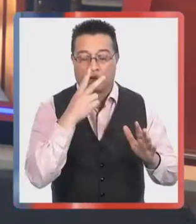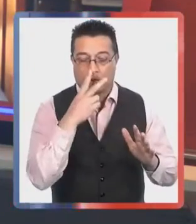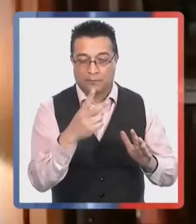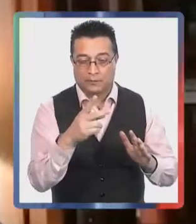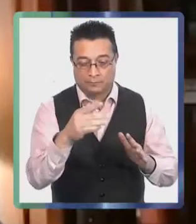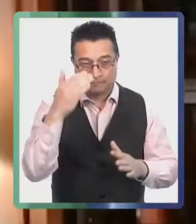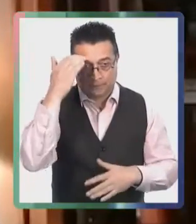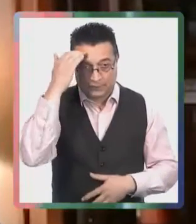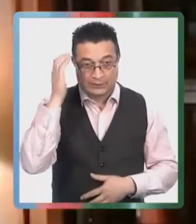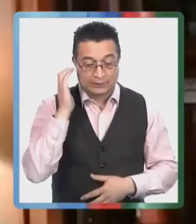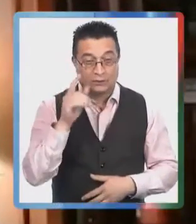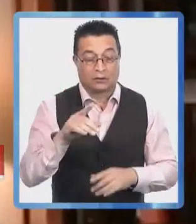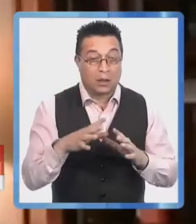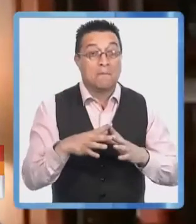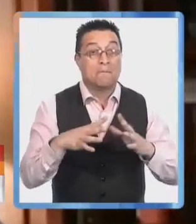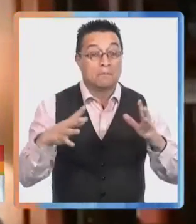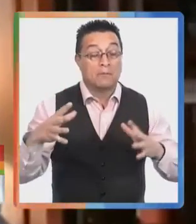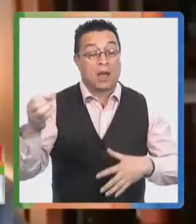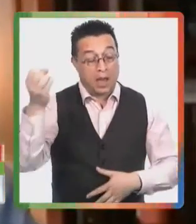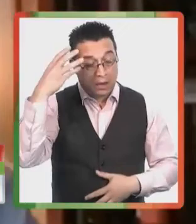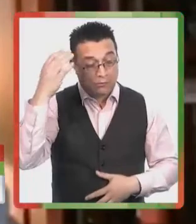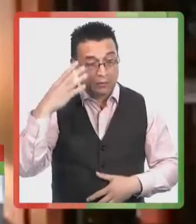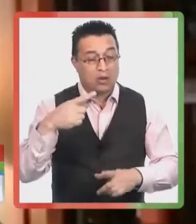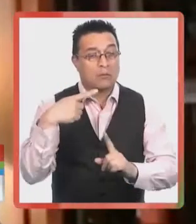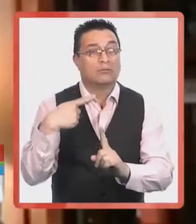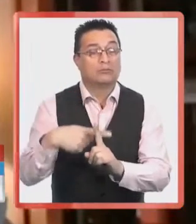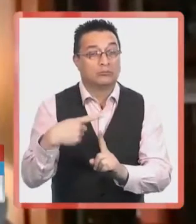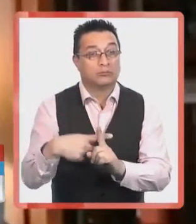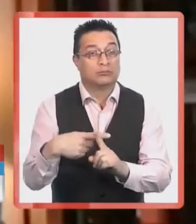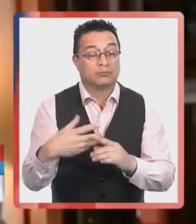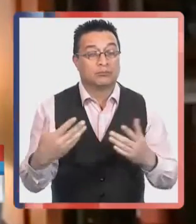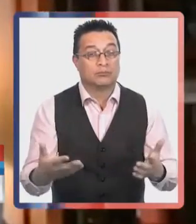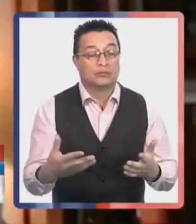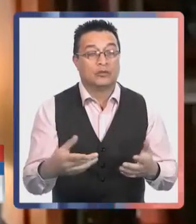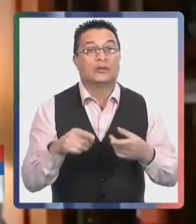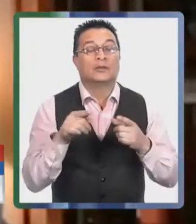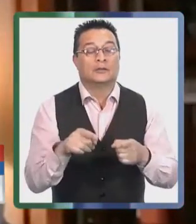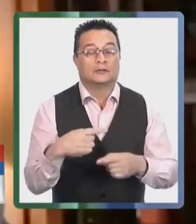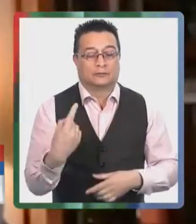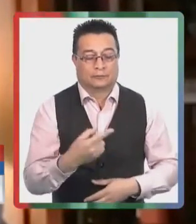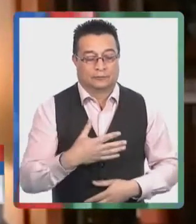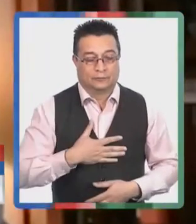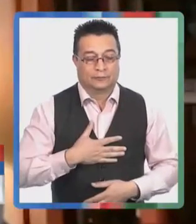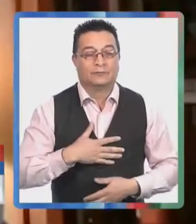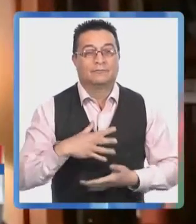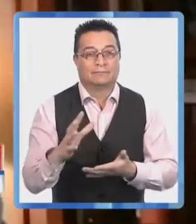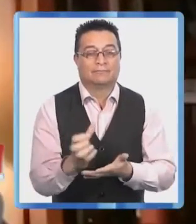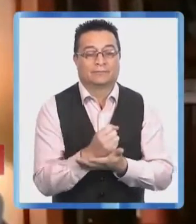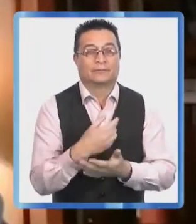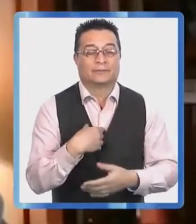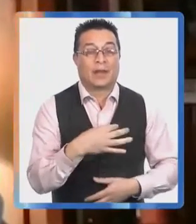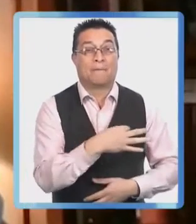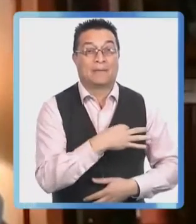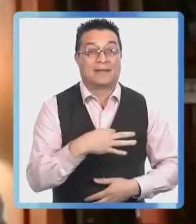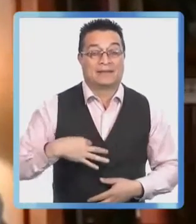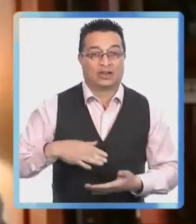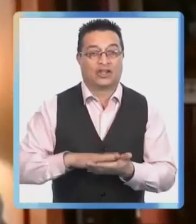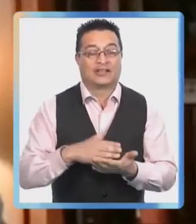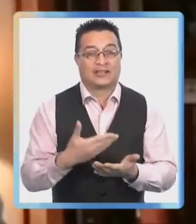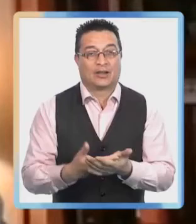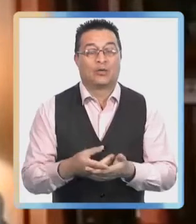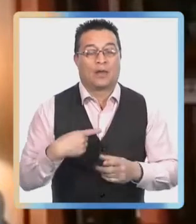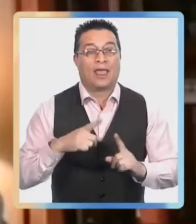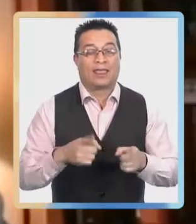Mira, Scarlett, yo creo que el gran aprendizaje que yo logré incorporar en el Ministerio de